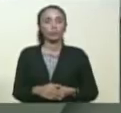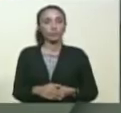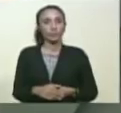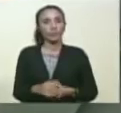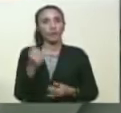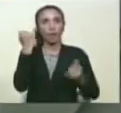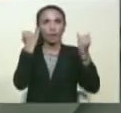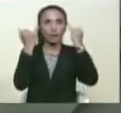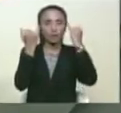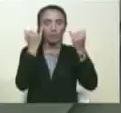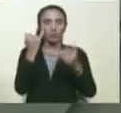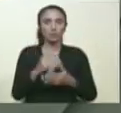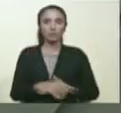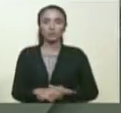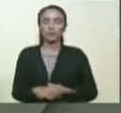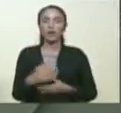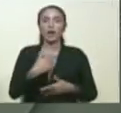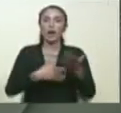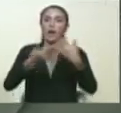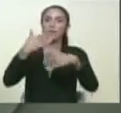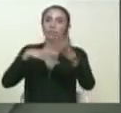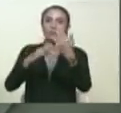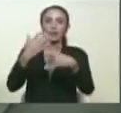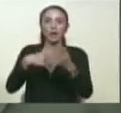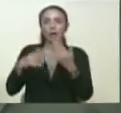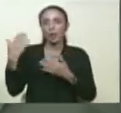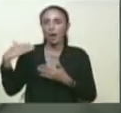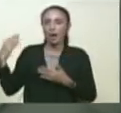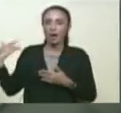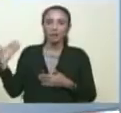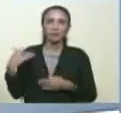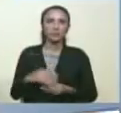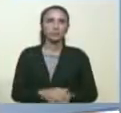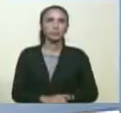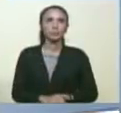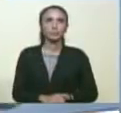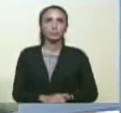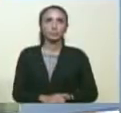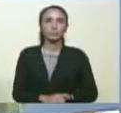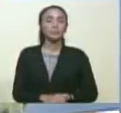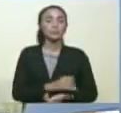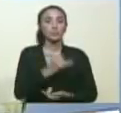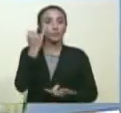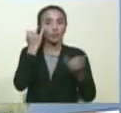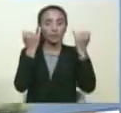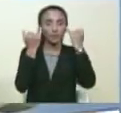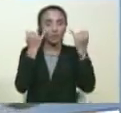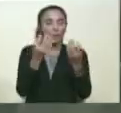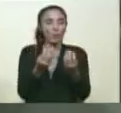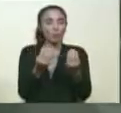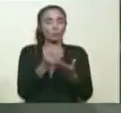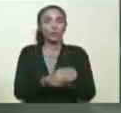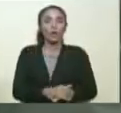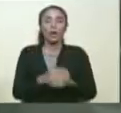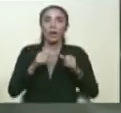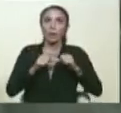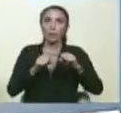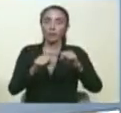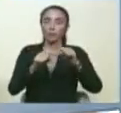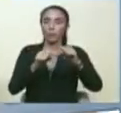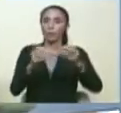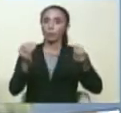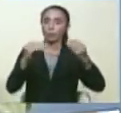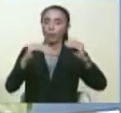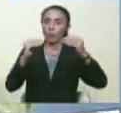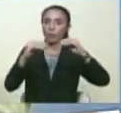retomando lo que tuvimos en Bicentenario, etcétera, etcétera, que tenemos bastantes instalaciones en el país, y vamos a repotenciar una